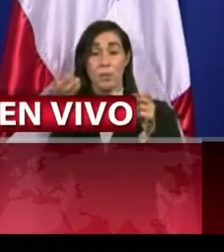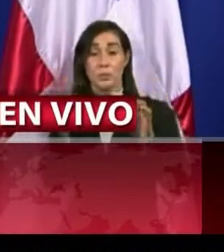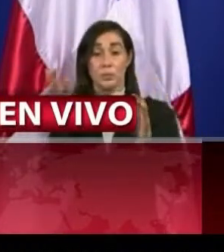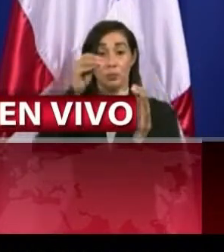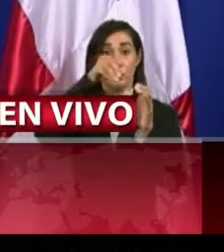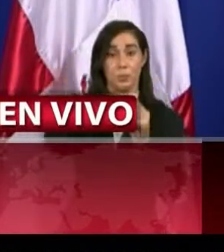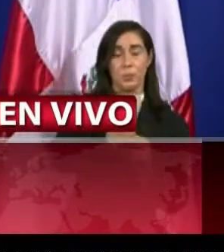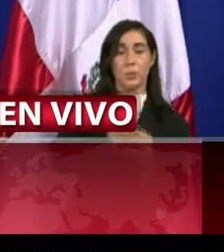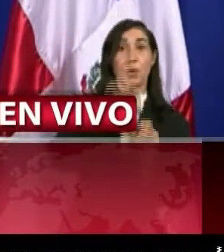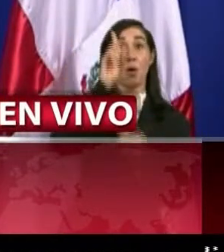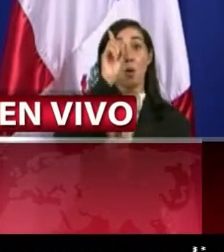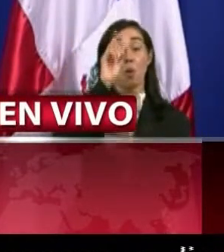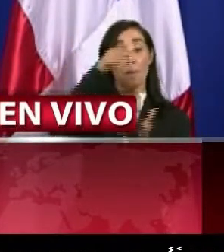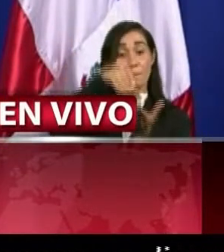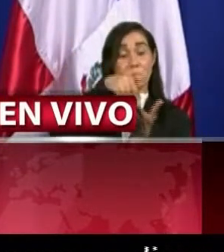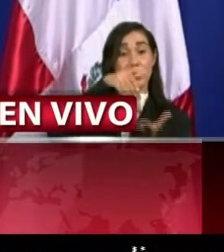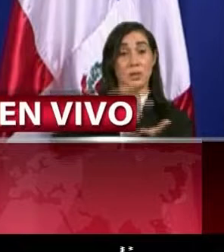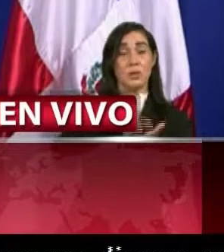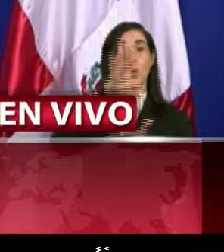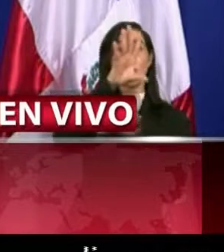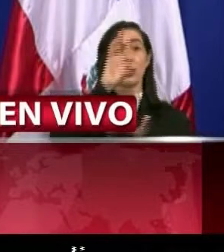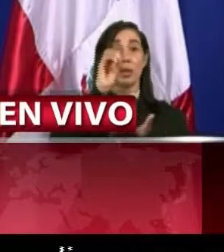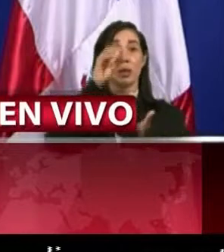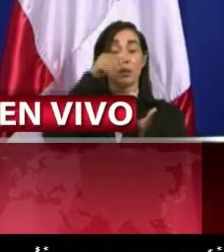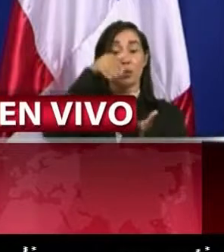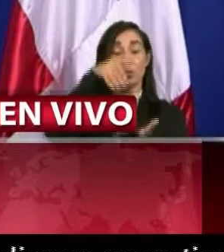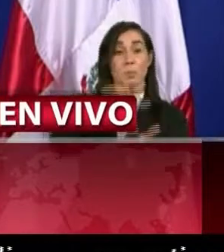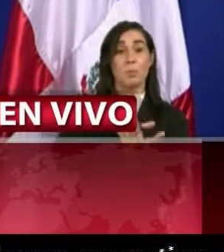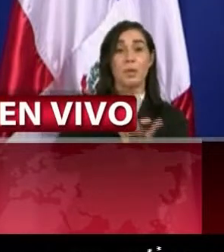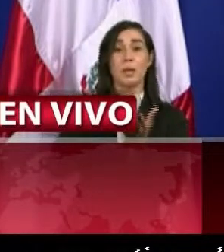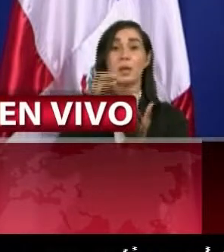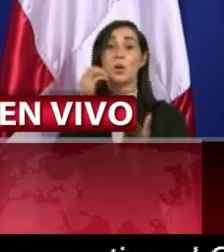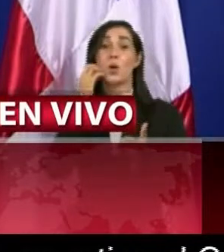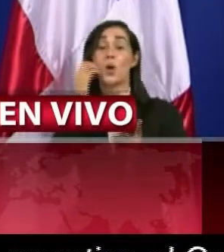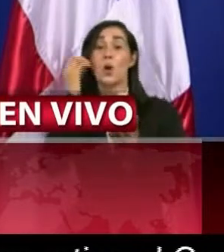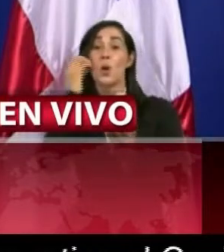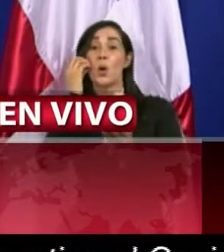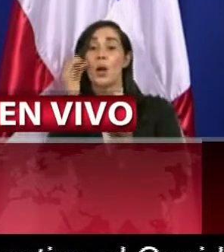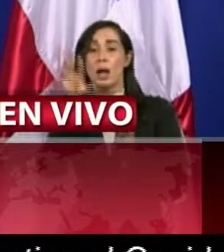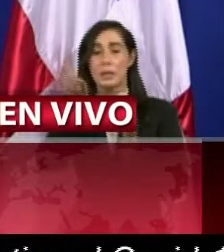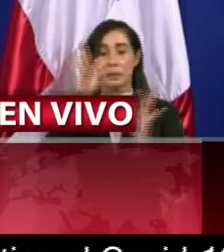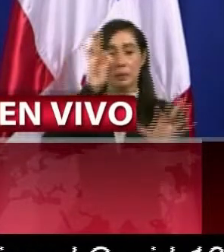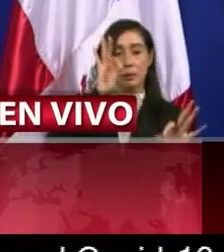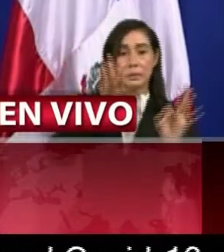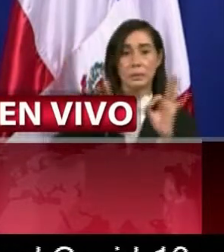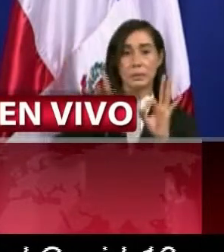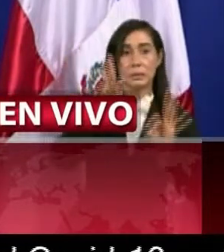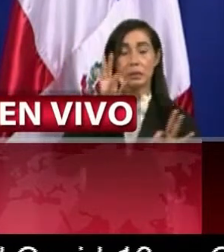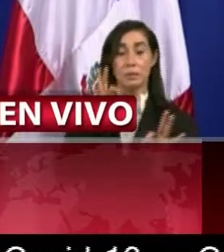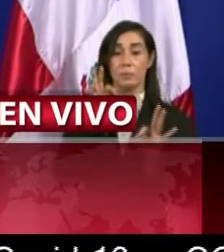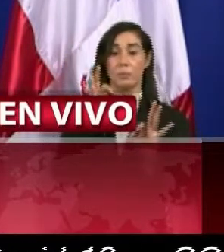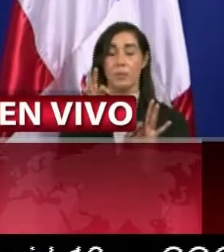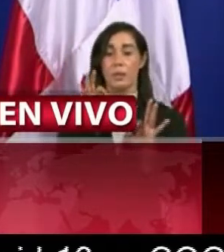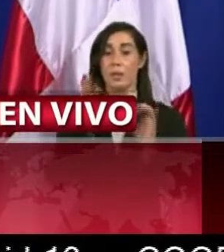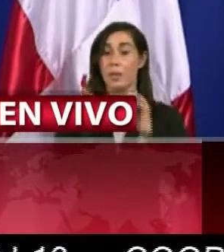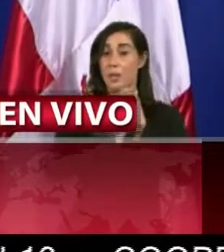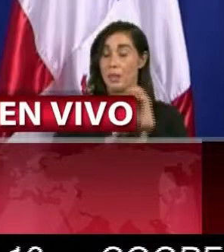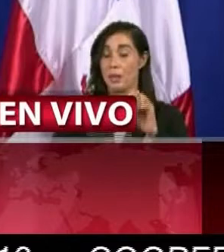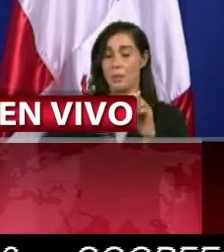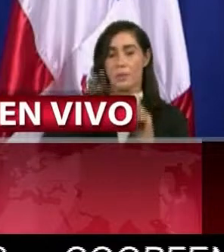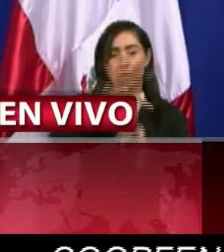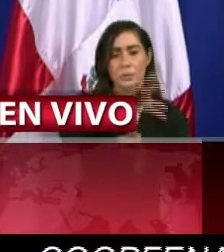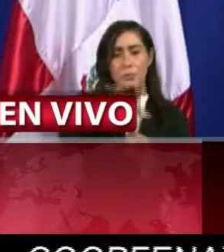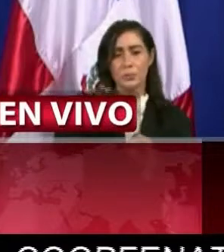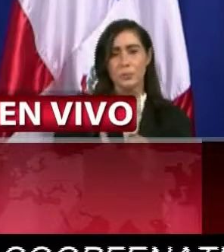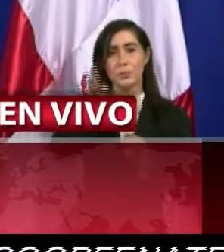1.500.000 hogares beneficiarios, rigurosa y objetivamente seleccionados de la base de datos